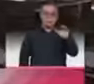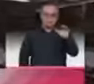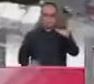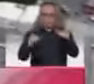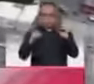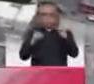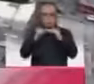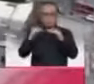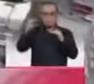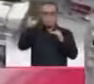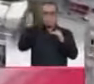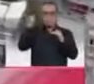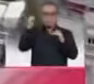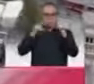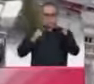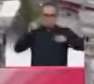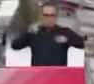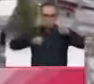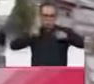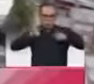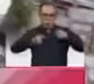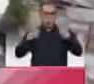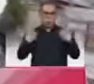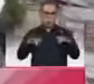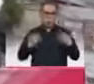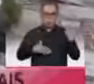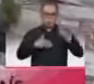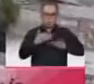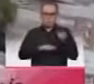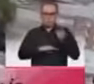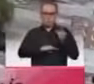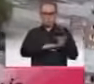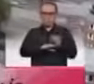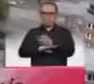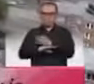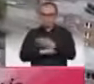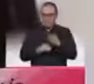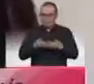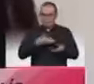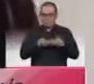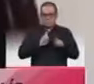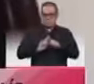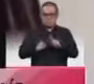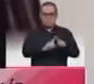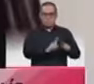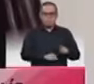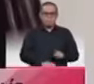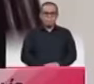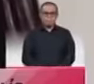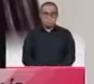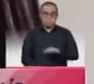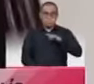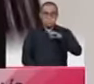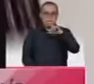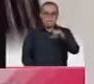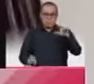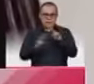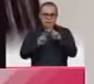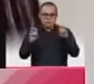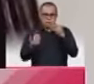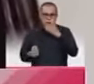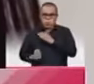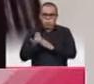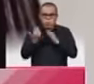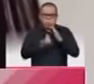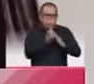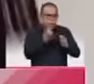la ciudad en el índice de competitividad. Se destaca en la mayoría de las variables. Bogotá lidera todos los temas de